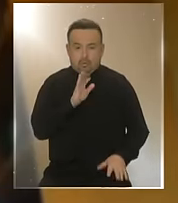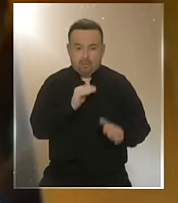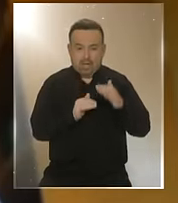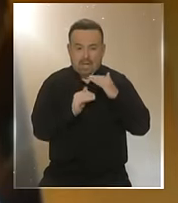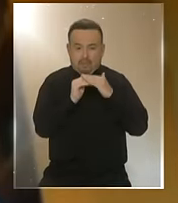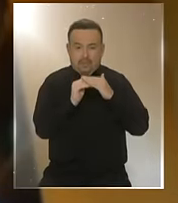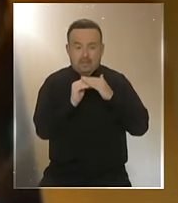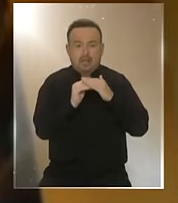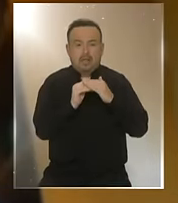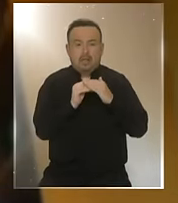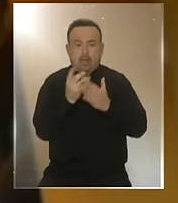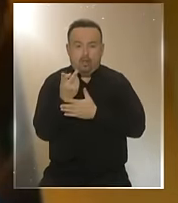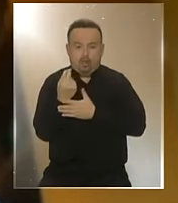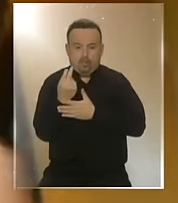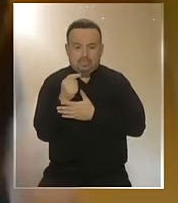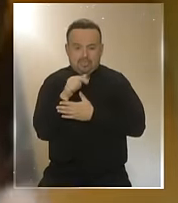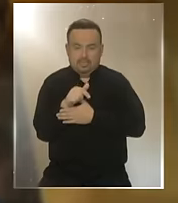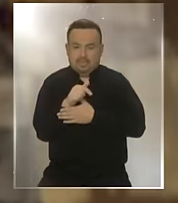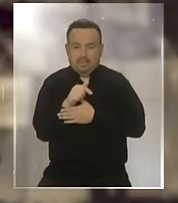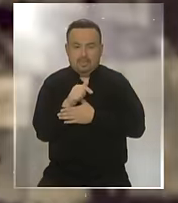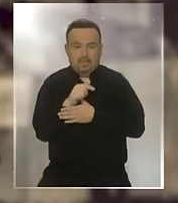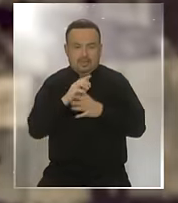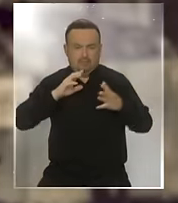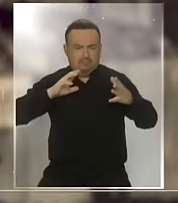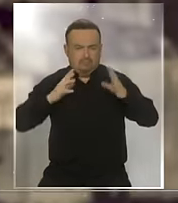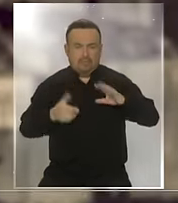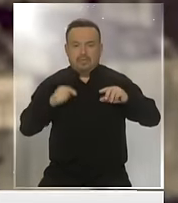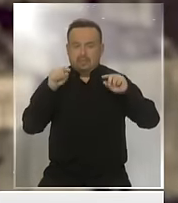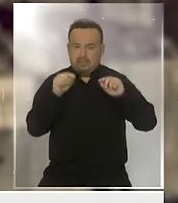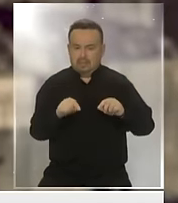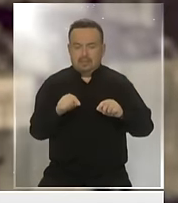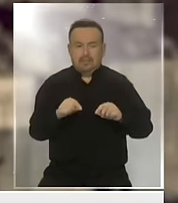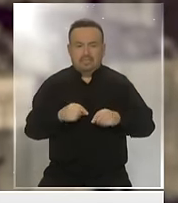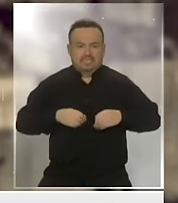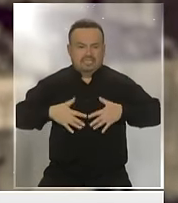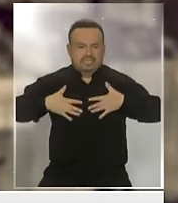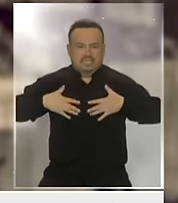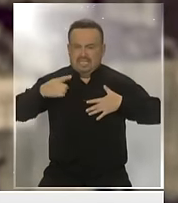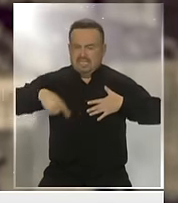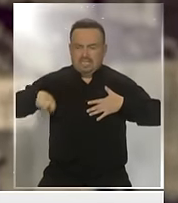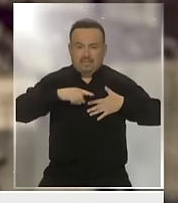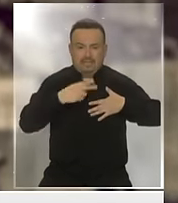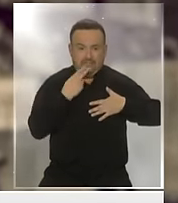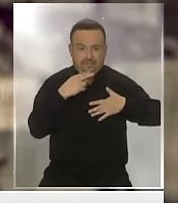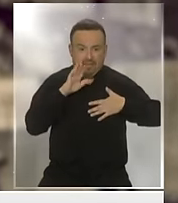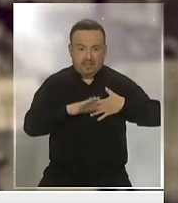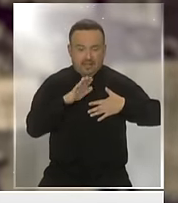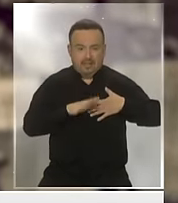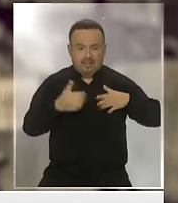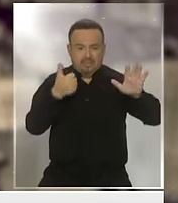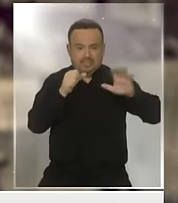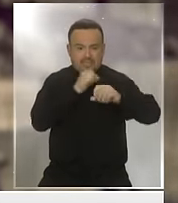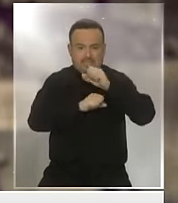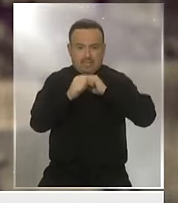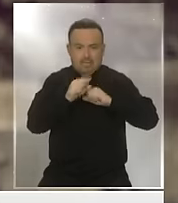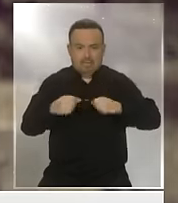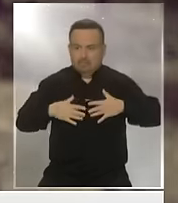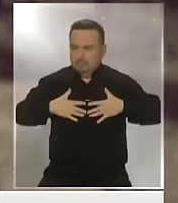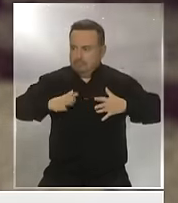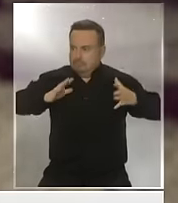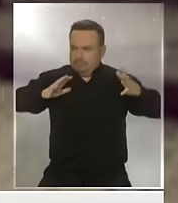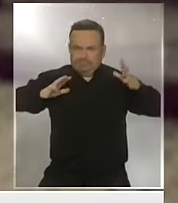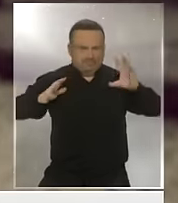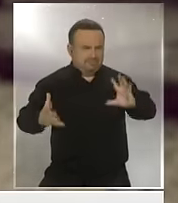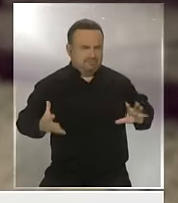superior 12 justamente, que es ya cataclismo. Esa fue la sensación que tuvieron los valdivianos hace 60 años.